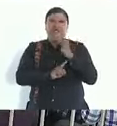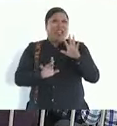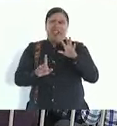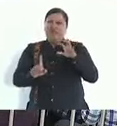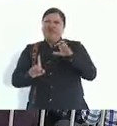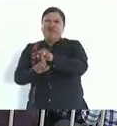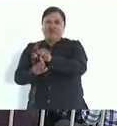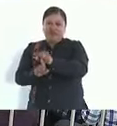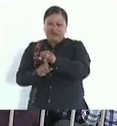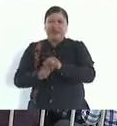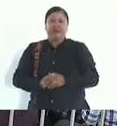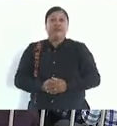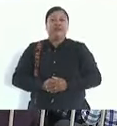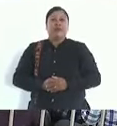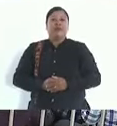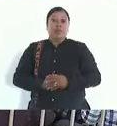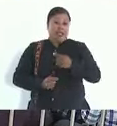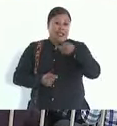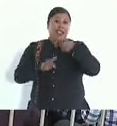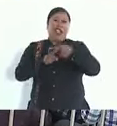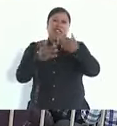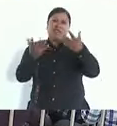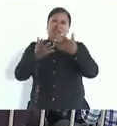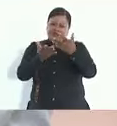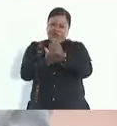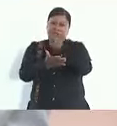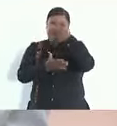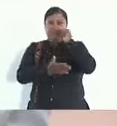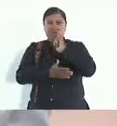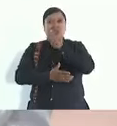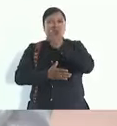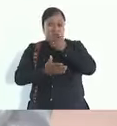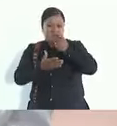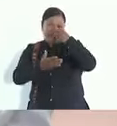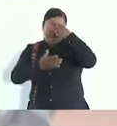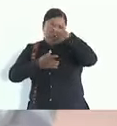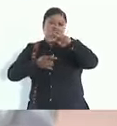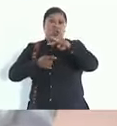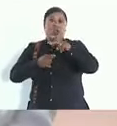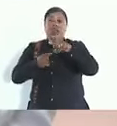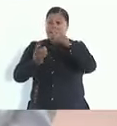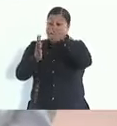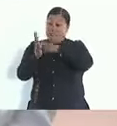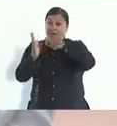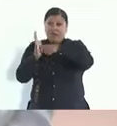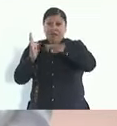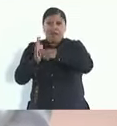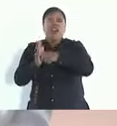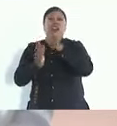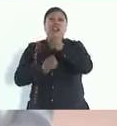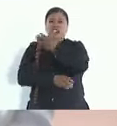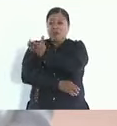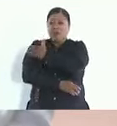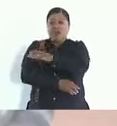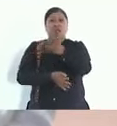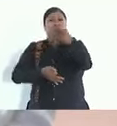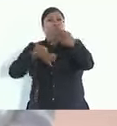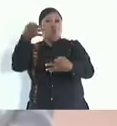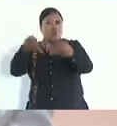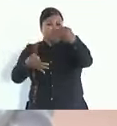mayoría de mexicanas y mexicanos, la reforma al Poder Judicial, que traerá como